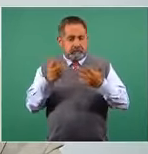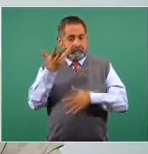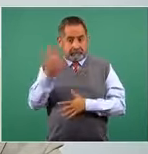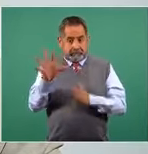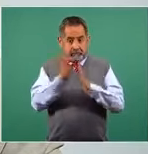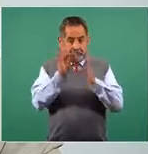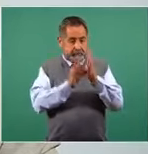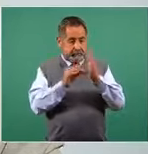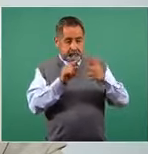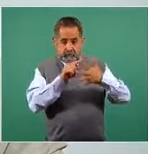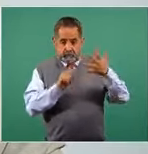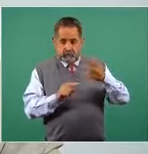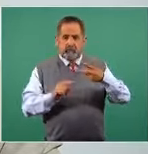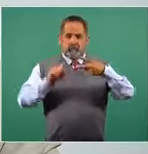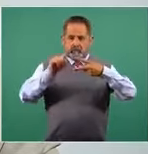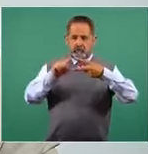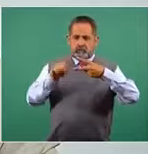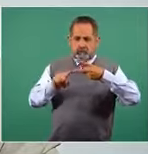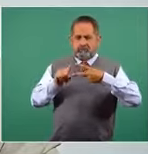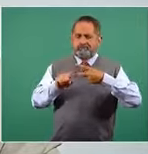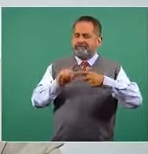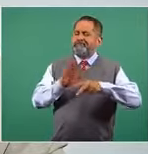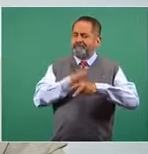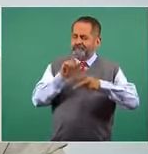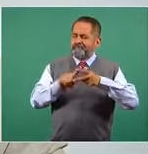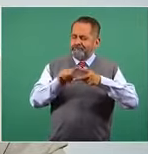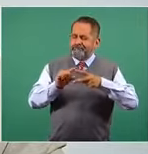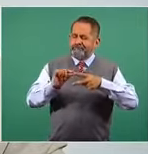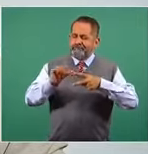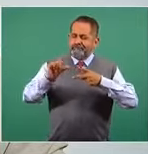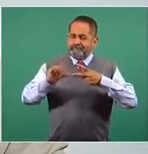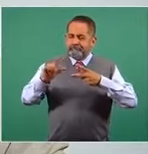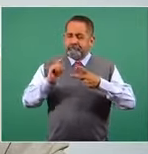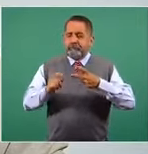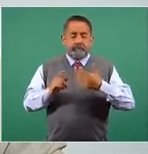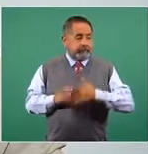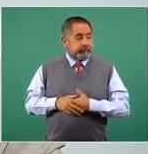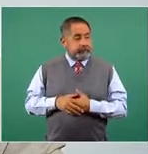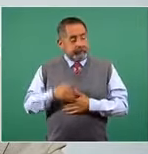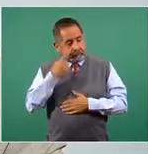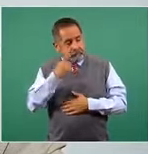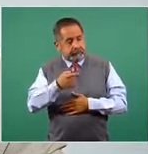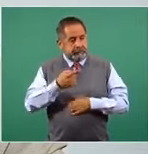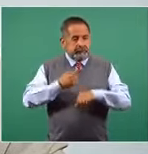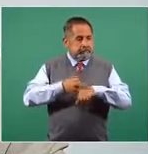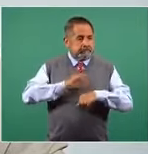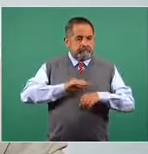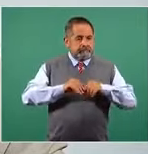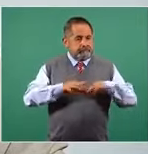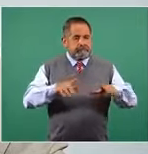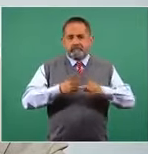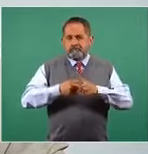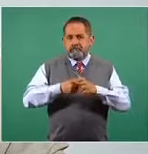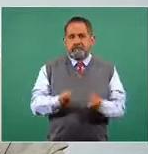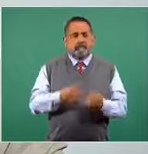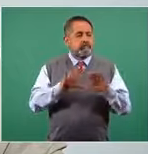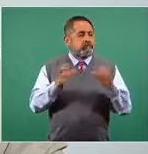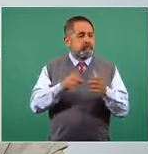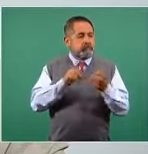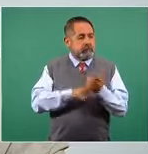que en su momento se miden para cada una de las entidades, que sería precisamente la carga epidémica, es decir, la tasa